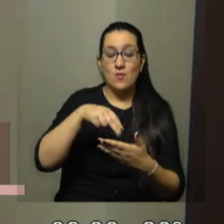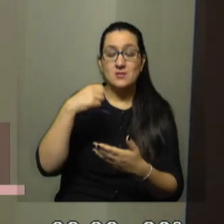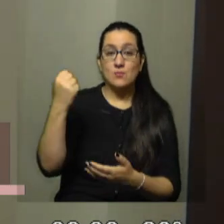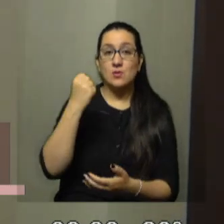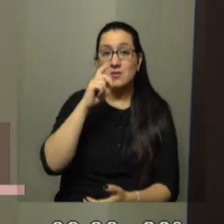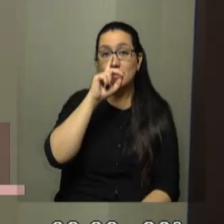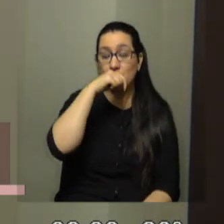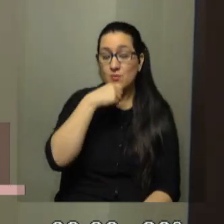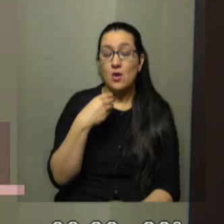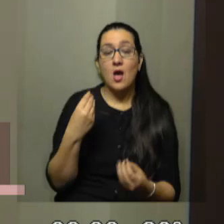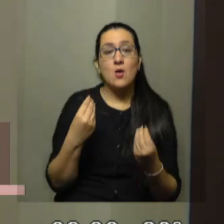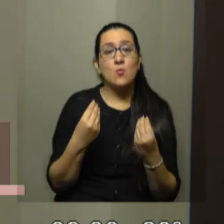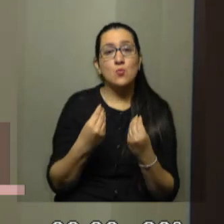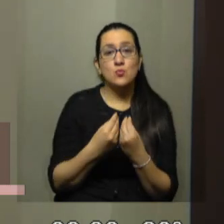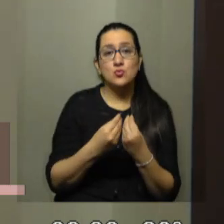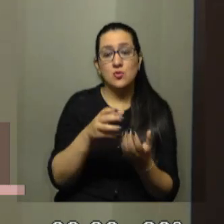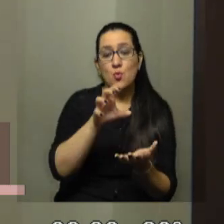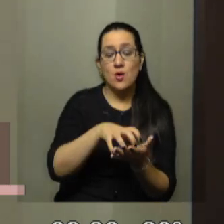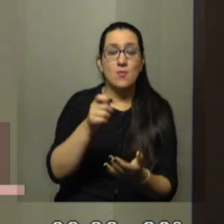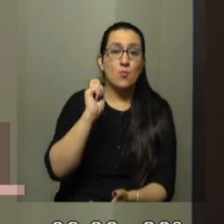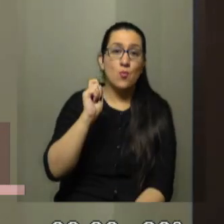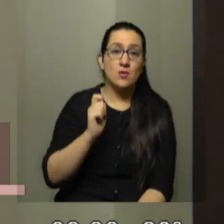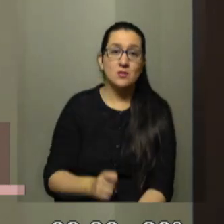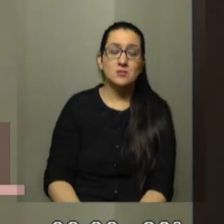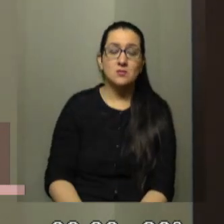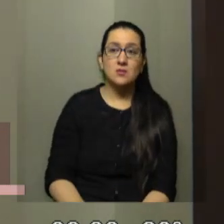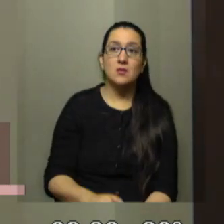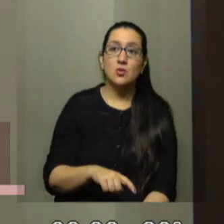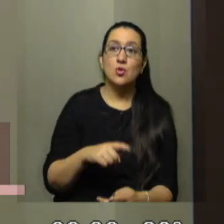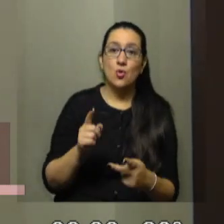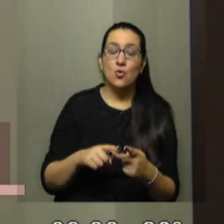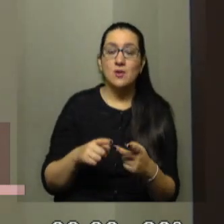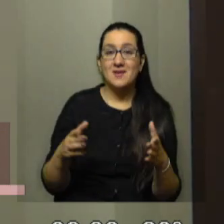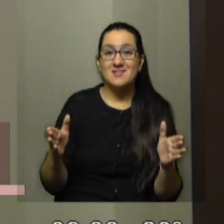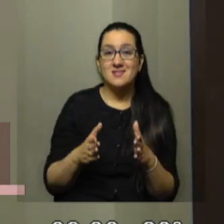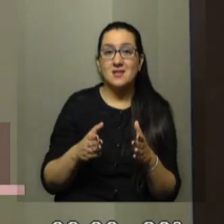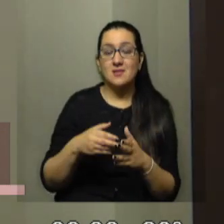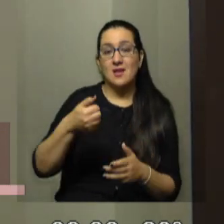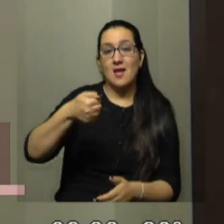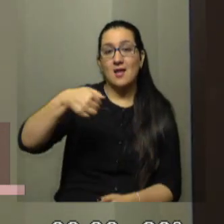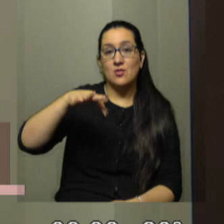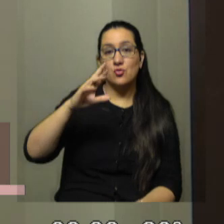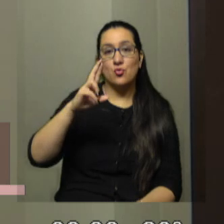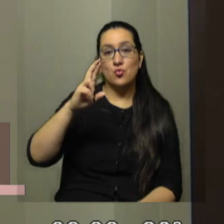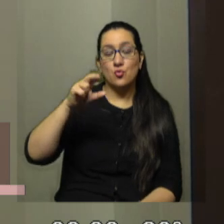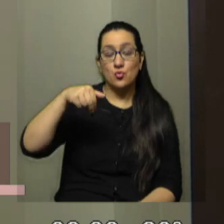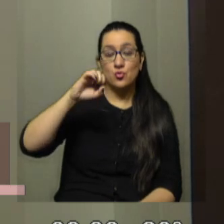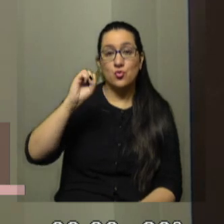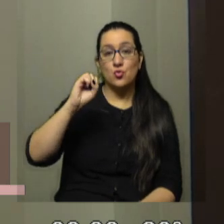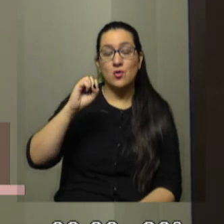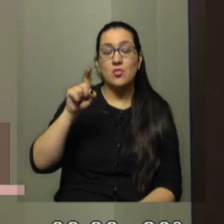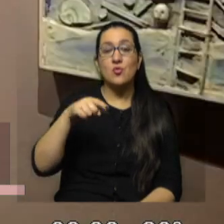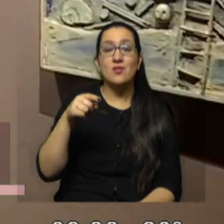Montevideo, muchas de lugares públicos, y otra de más chica, de Antonio Pessino, en el Sodre. Y